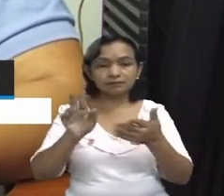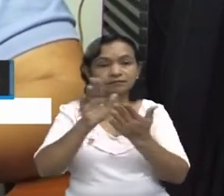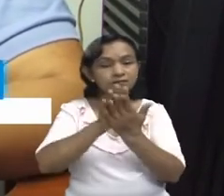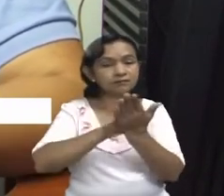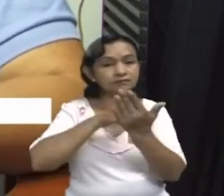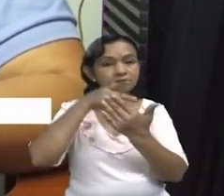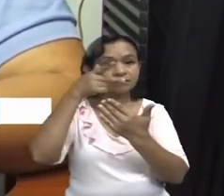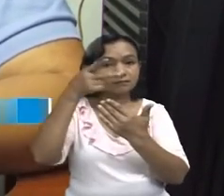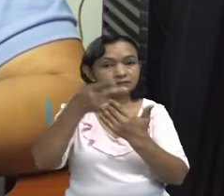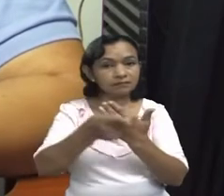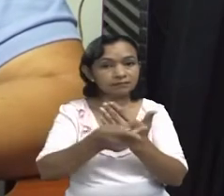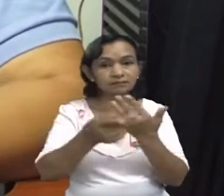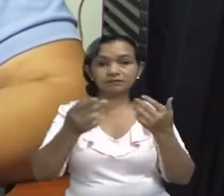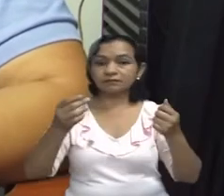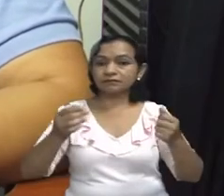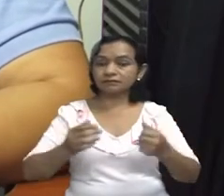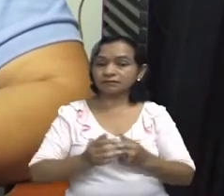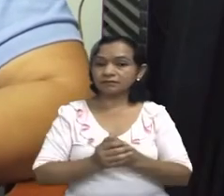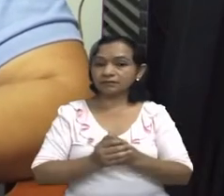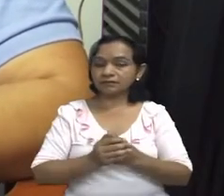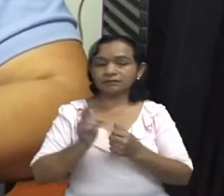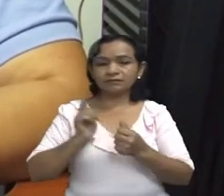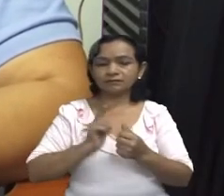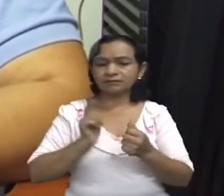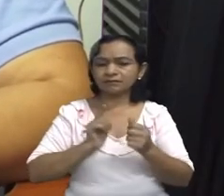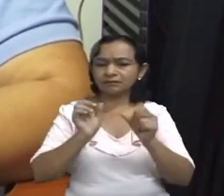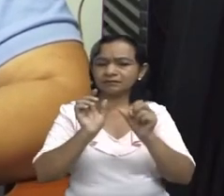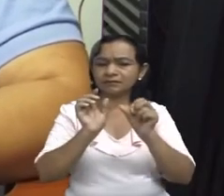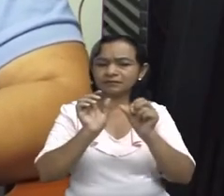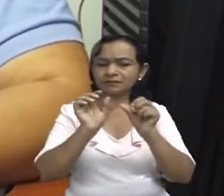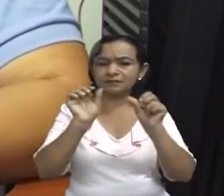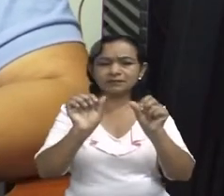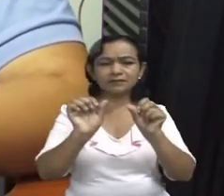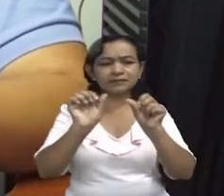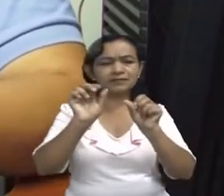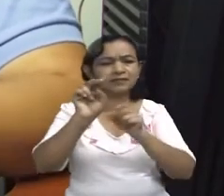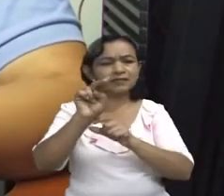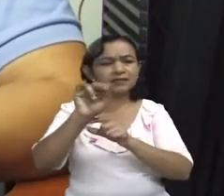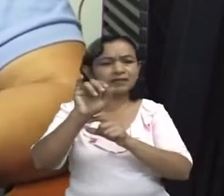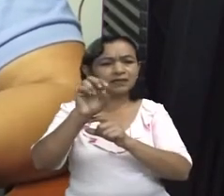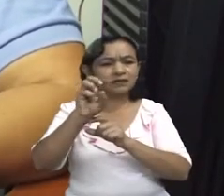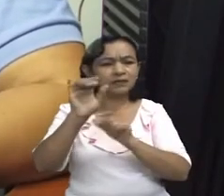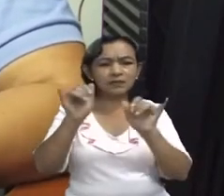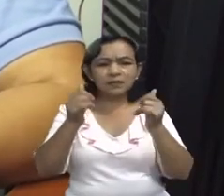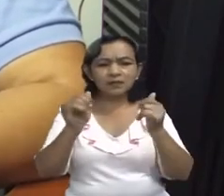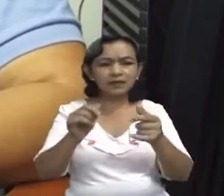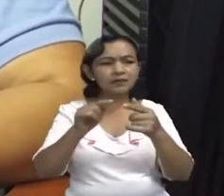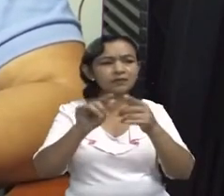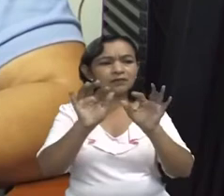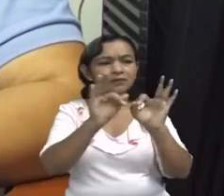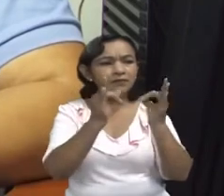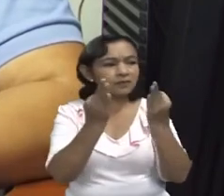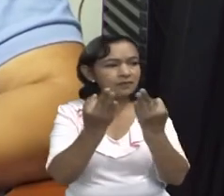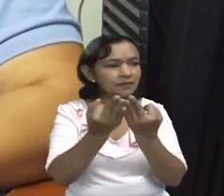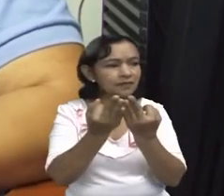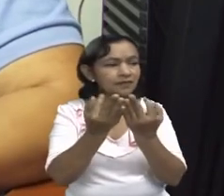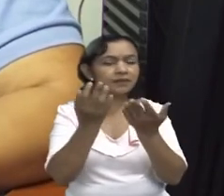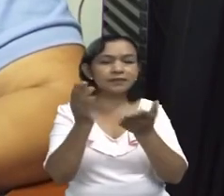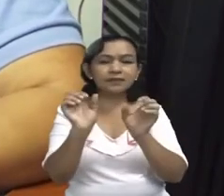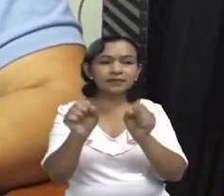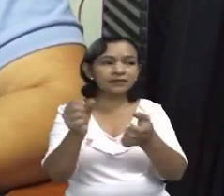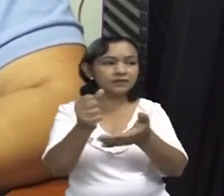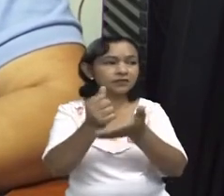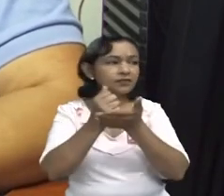programas. Hay dibujo animado, hay película y momentos para compartir en familia que te